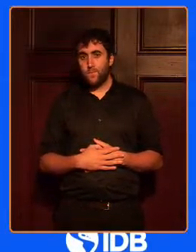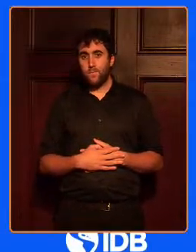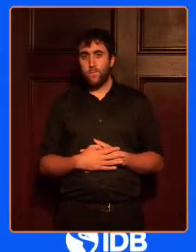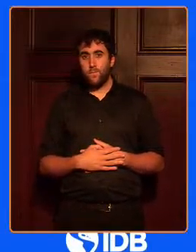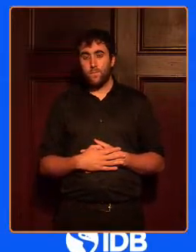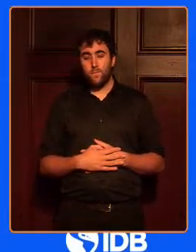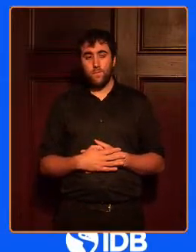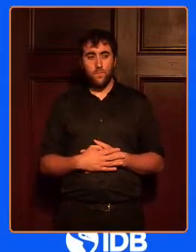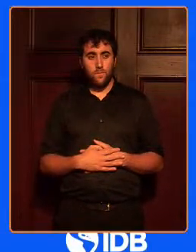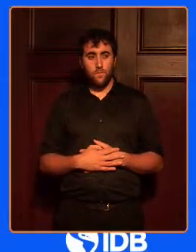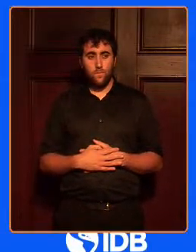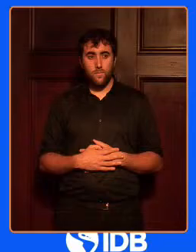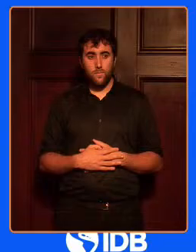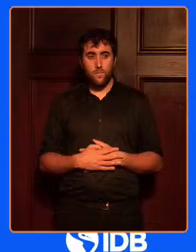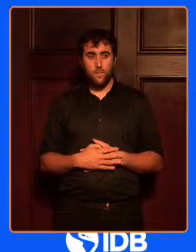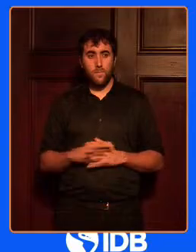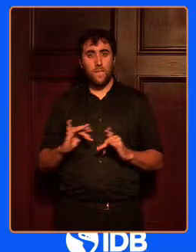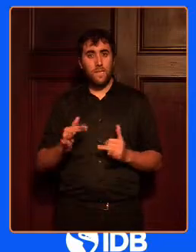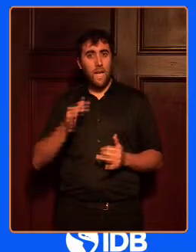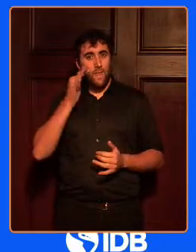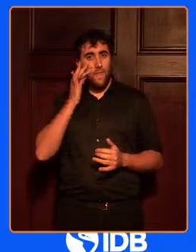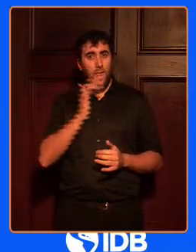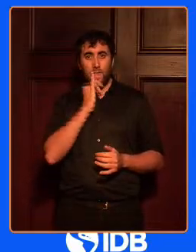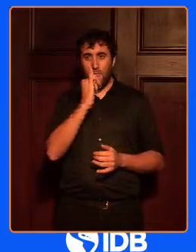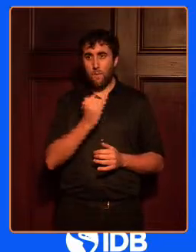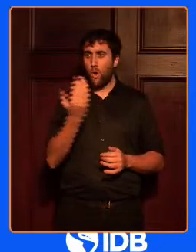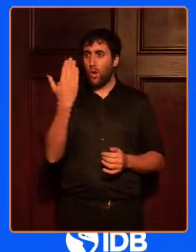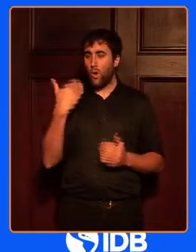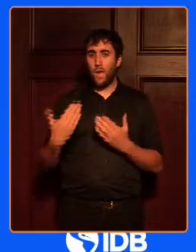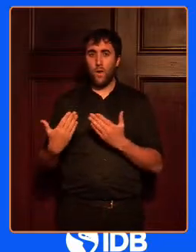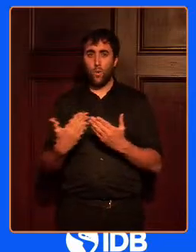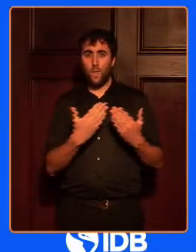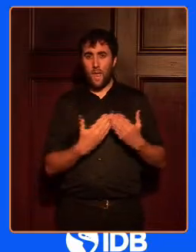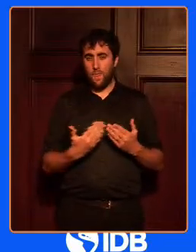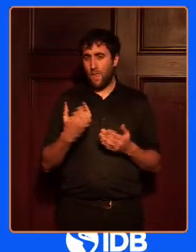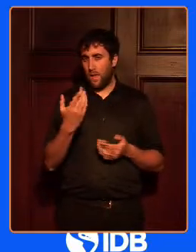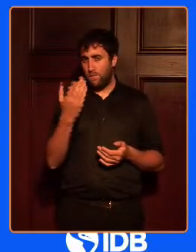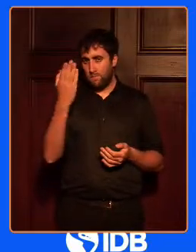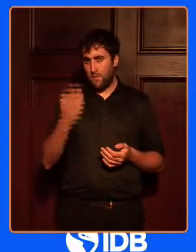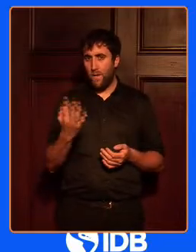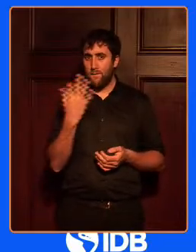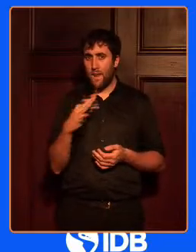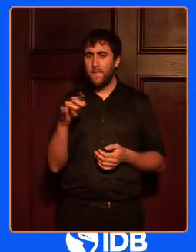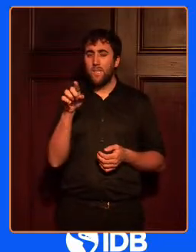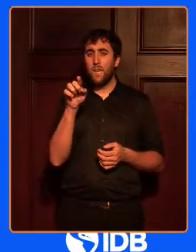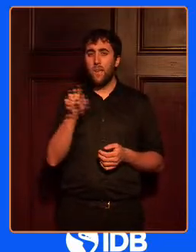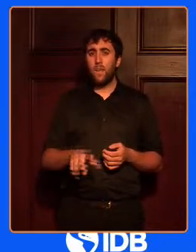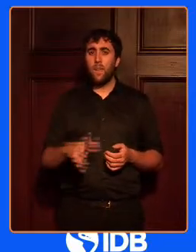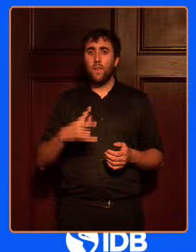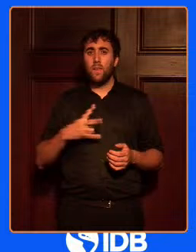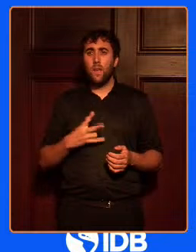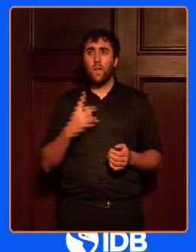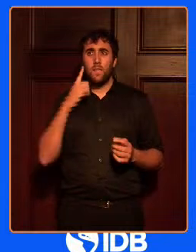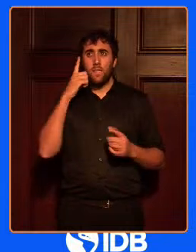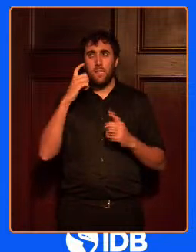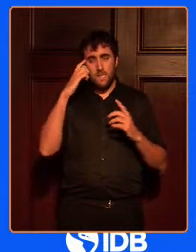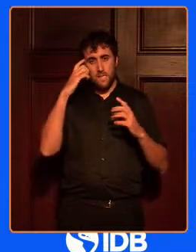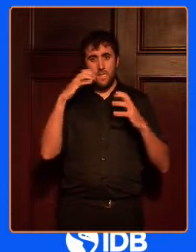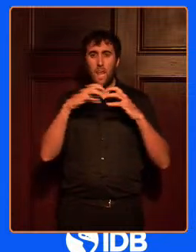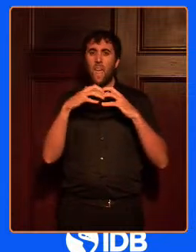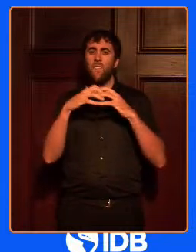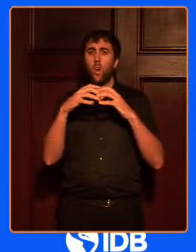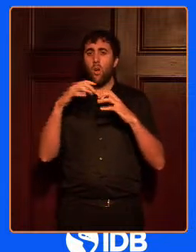Este es un testimonio que daba un estudiante, Beth, en el que decía, creo que mi cerebro se está